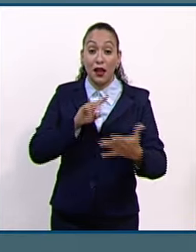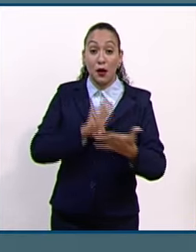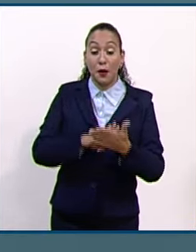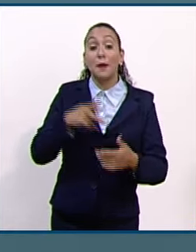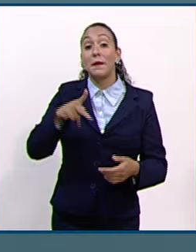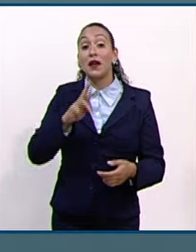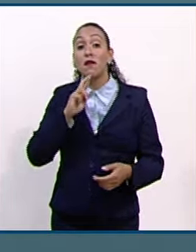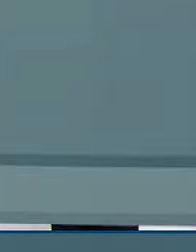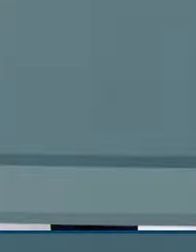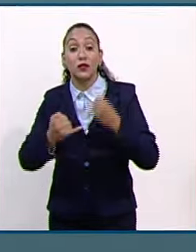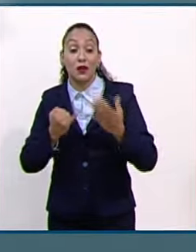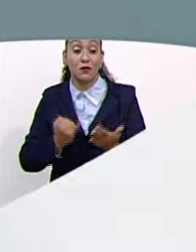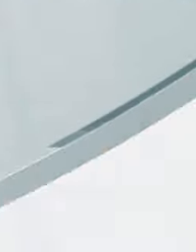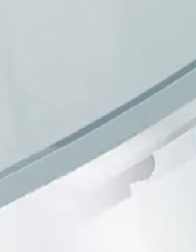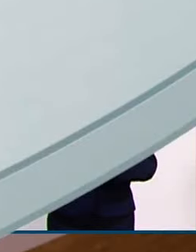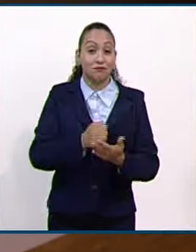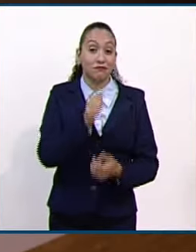definitiva.